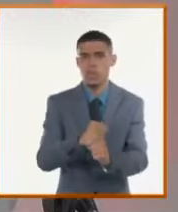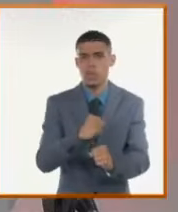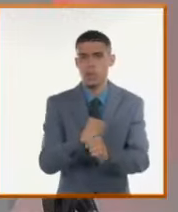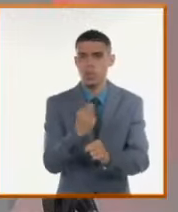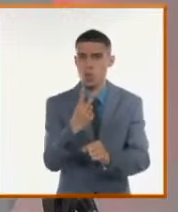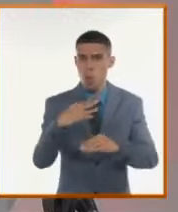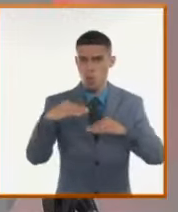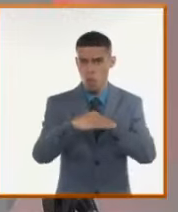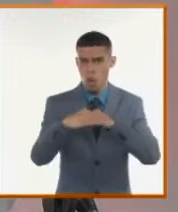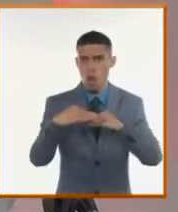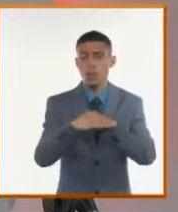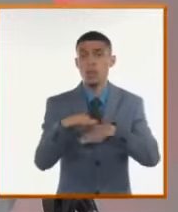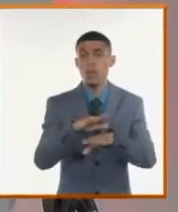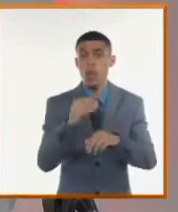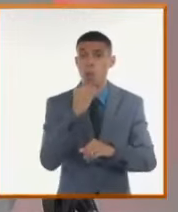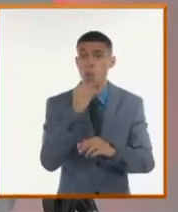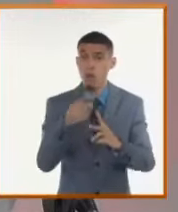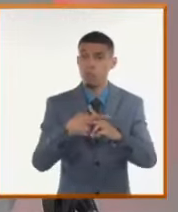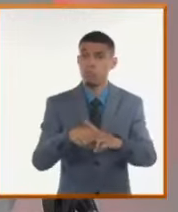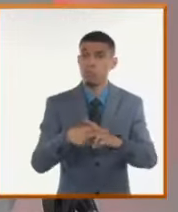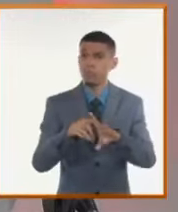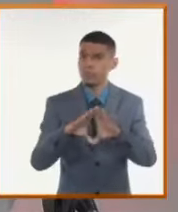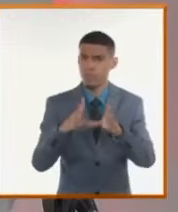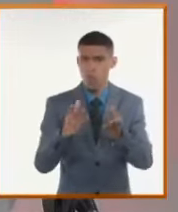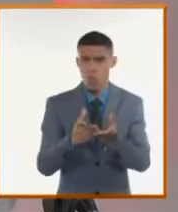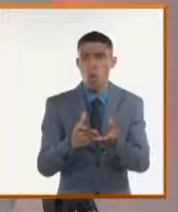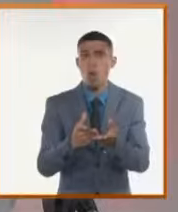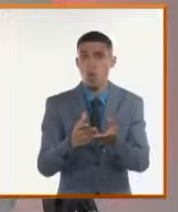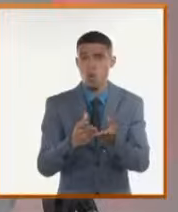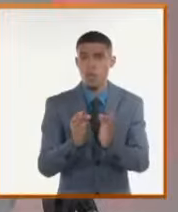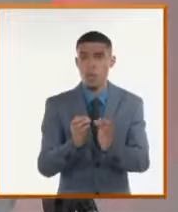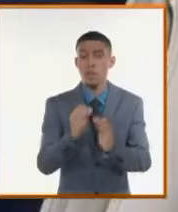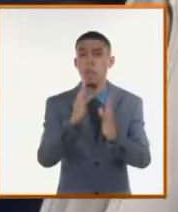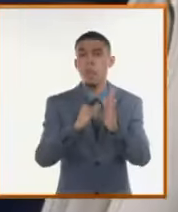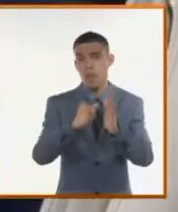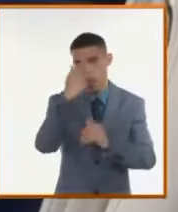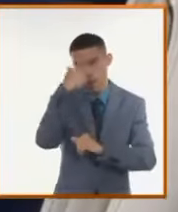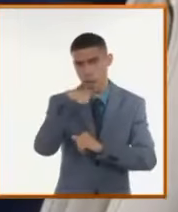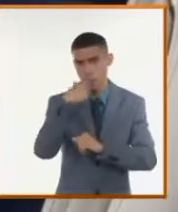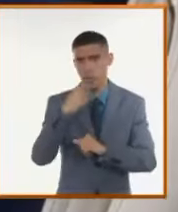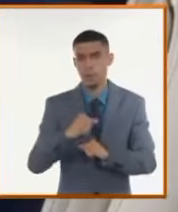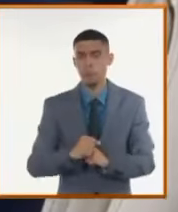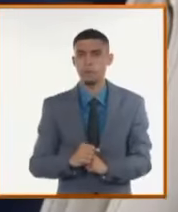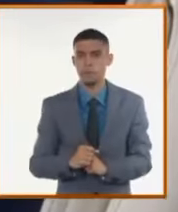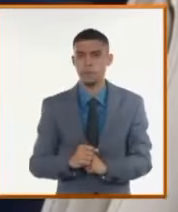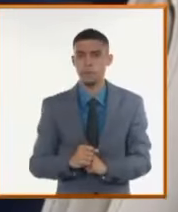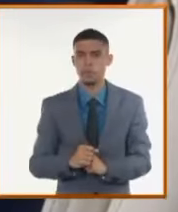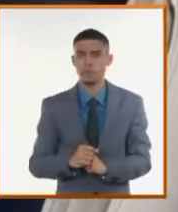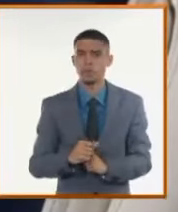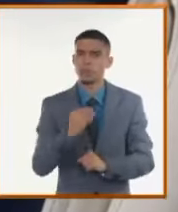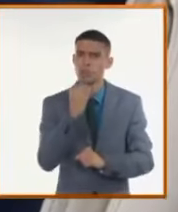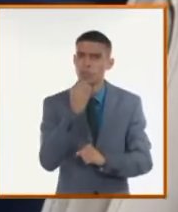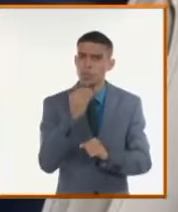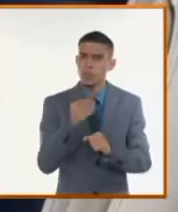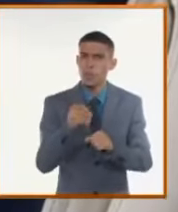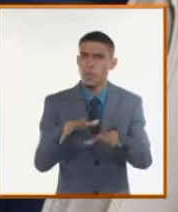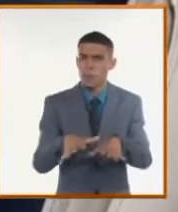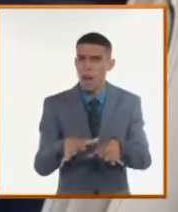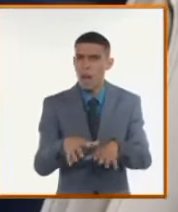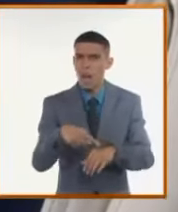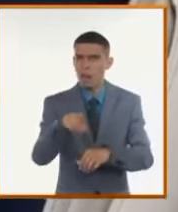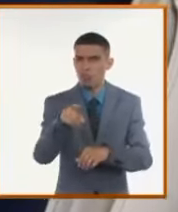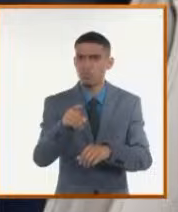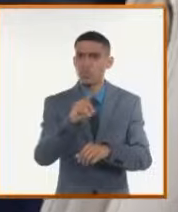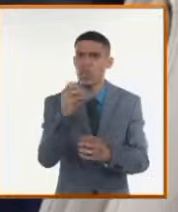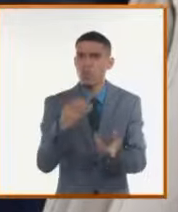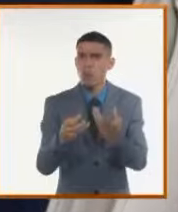previsto ya restablecer completo el el tramo en el mes de abril que la circulación hacia no está no está parada por la por la parte sin